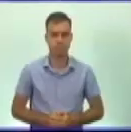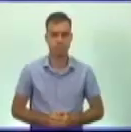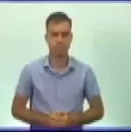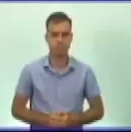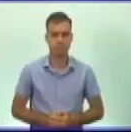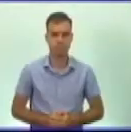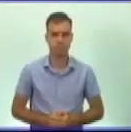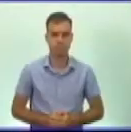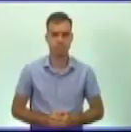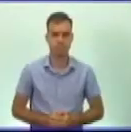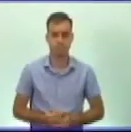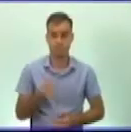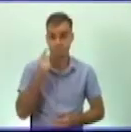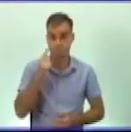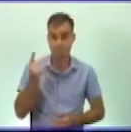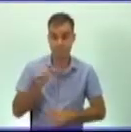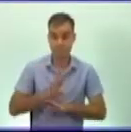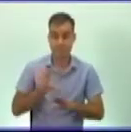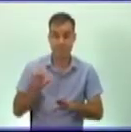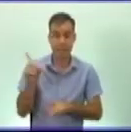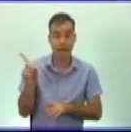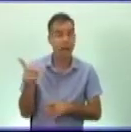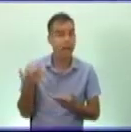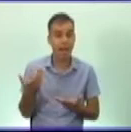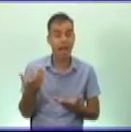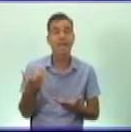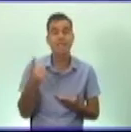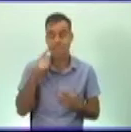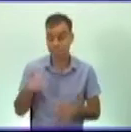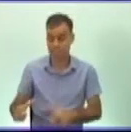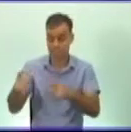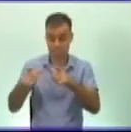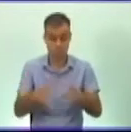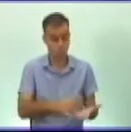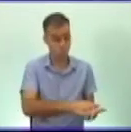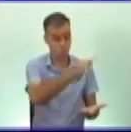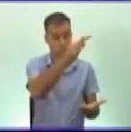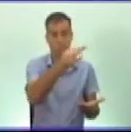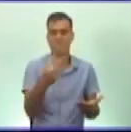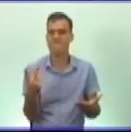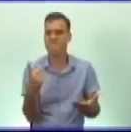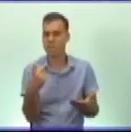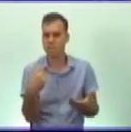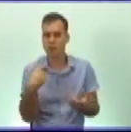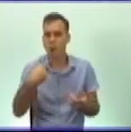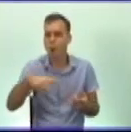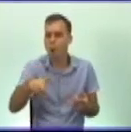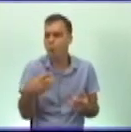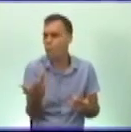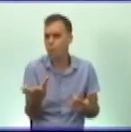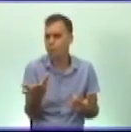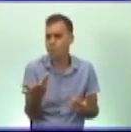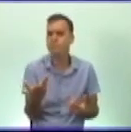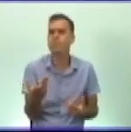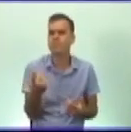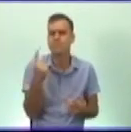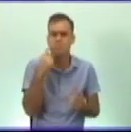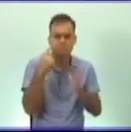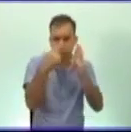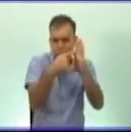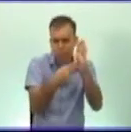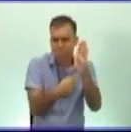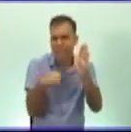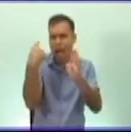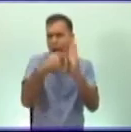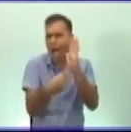Observen, trabajamos ya el cilindro y el cono, por tanto nos falta un cuerpo por ver. Que vamos a ver los aspectos fundamentales de este